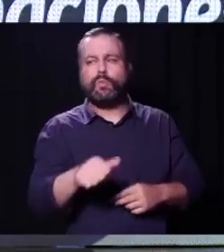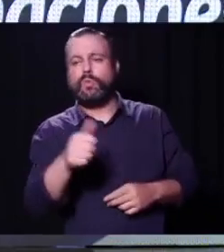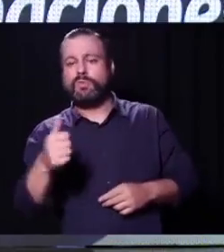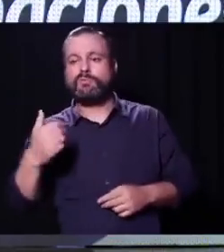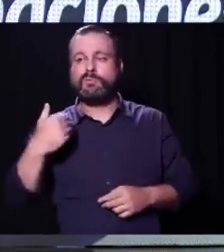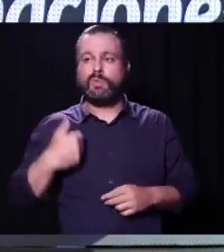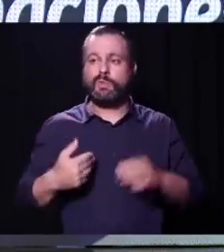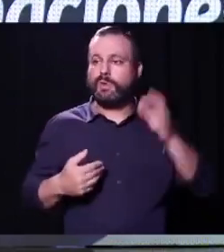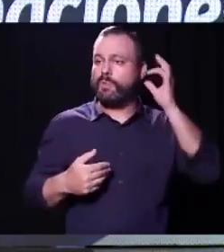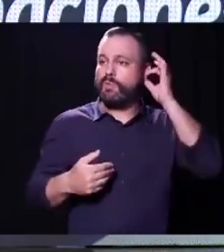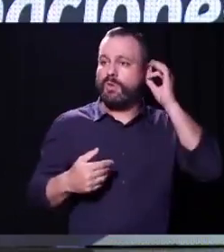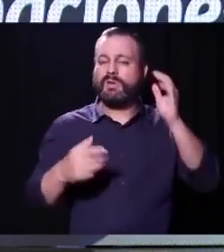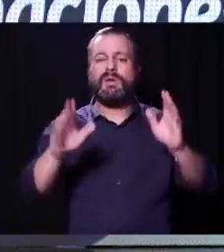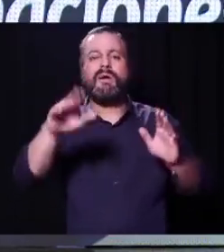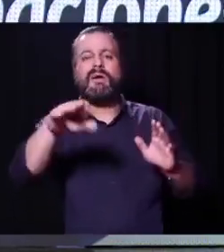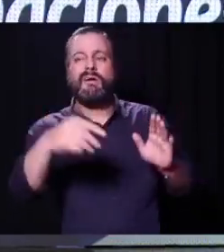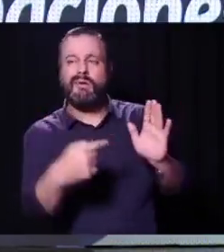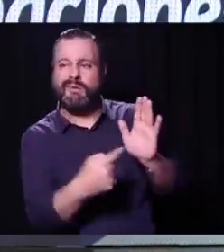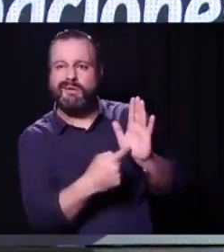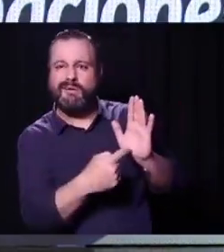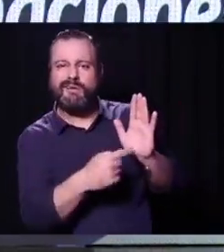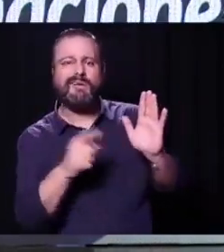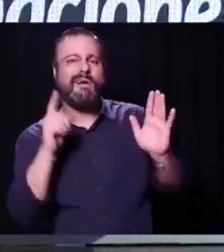entonces se entrevista.